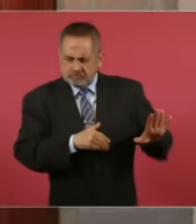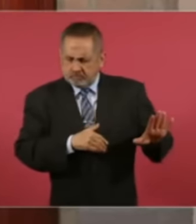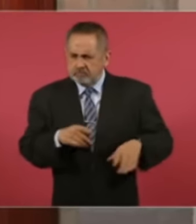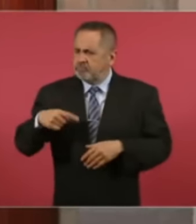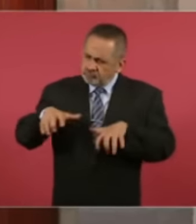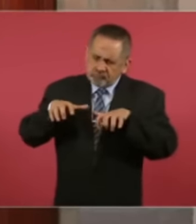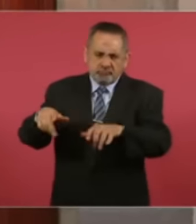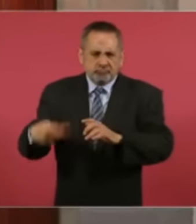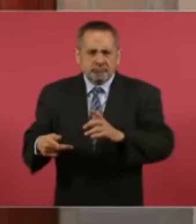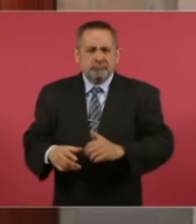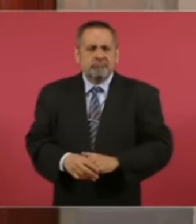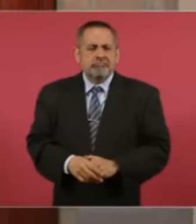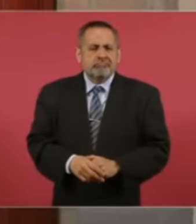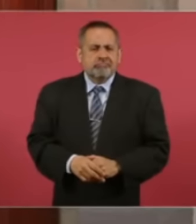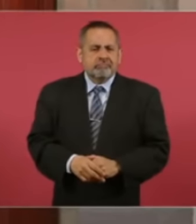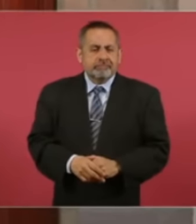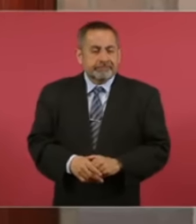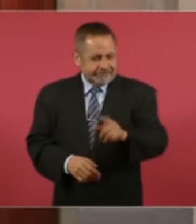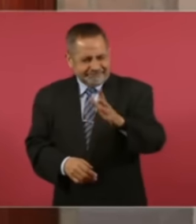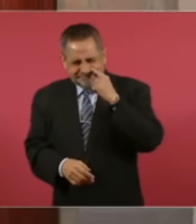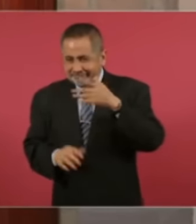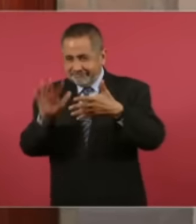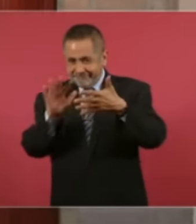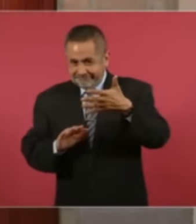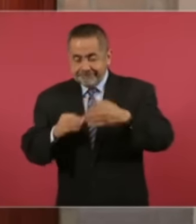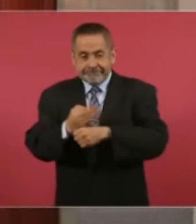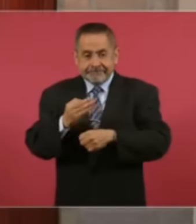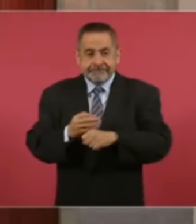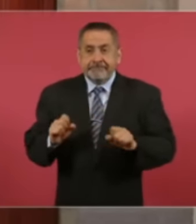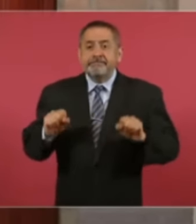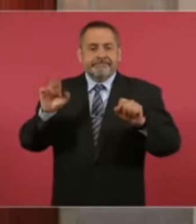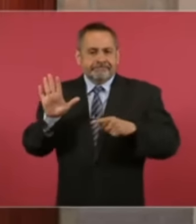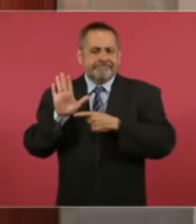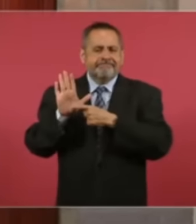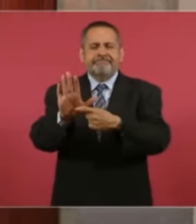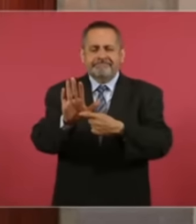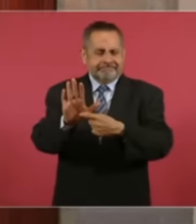no, leo esto aquí, estaría yo